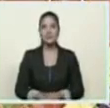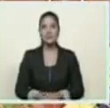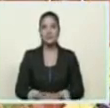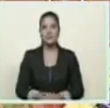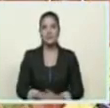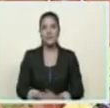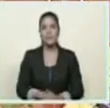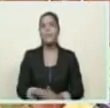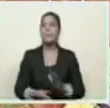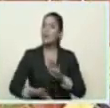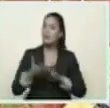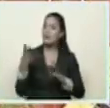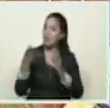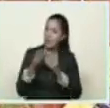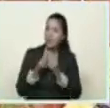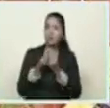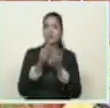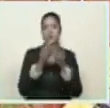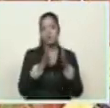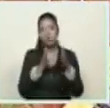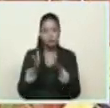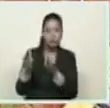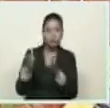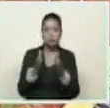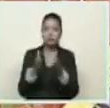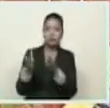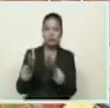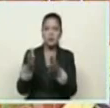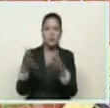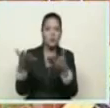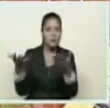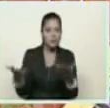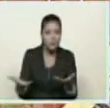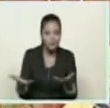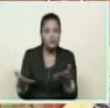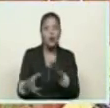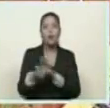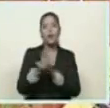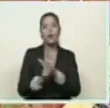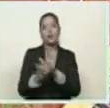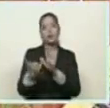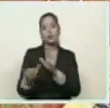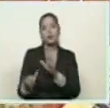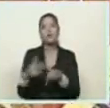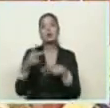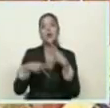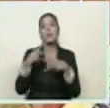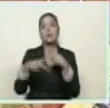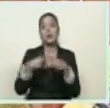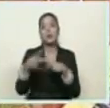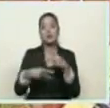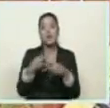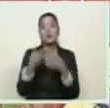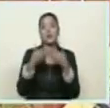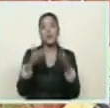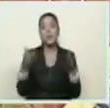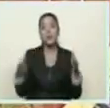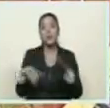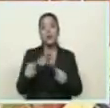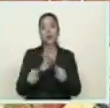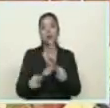nos fuimos a construir un camino el camino constituyente del proceso popular